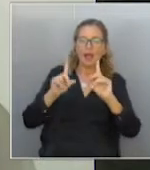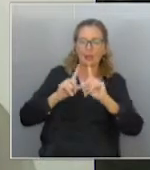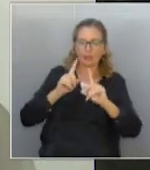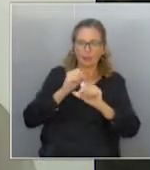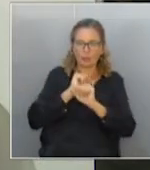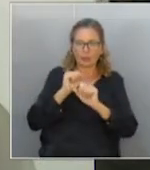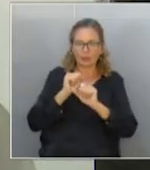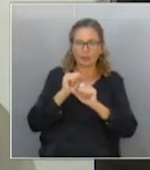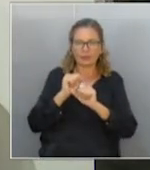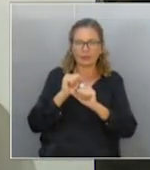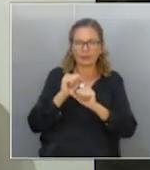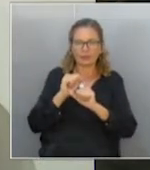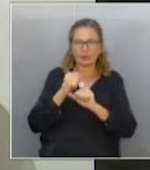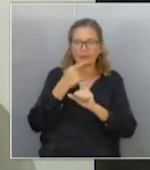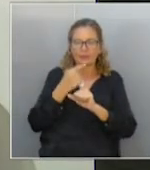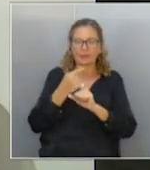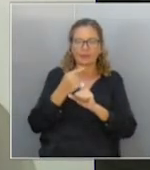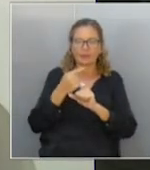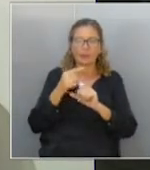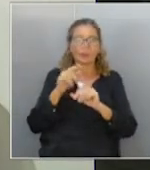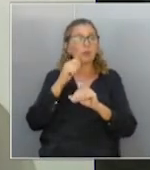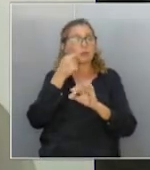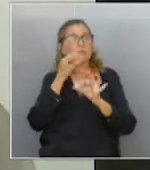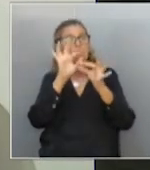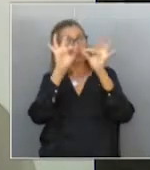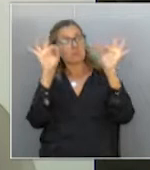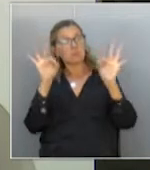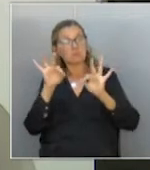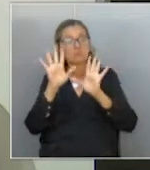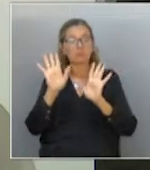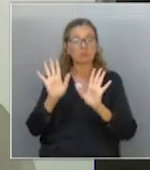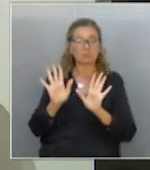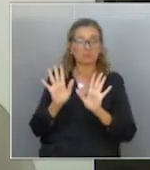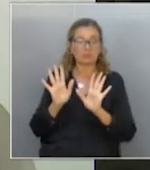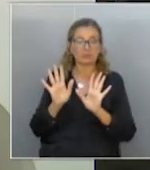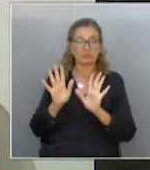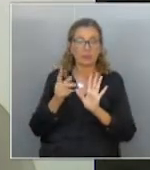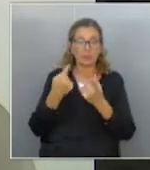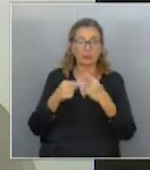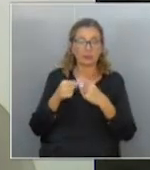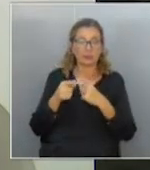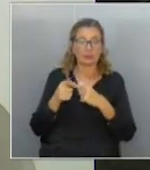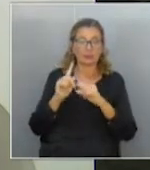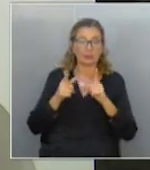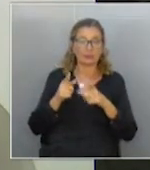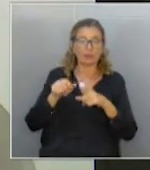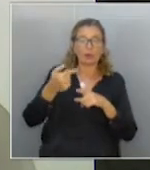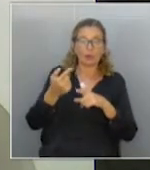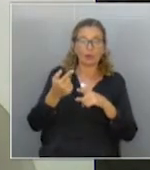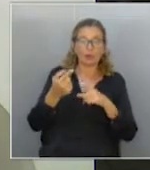ser se puede llamar como decorativo, ¿no? Y sin embargo tiene otras